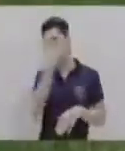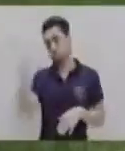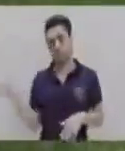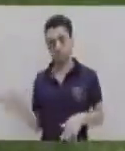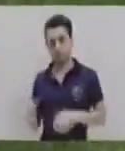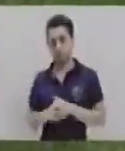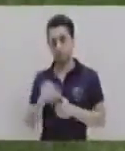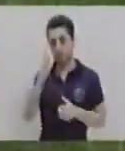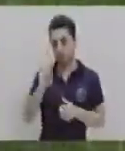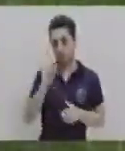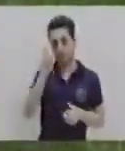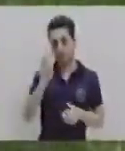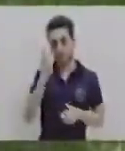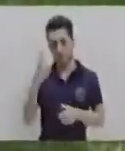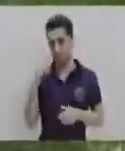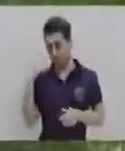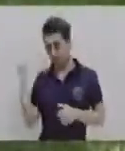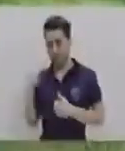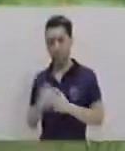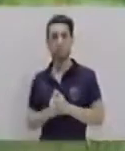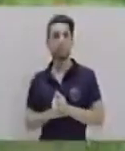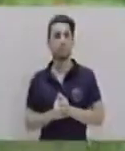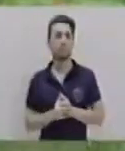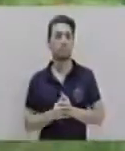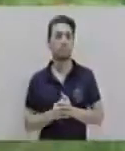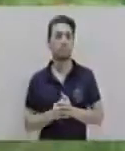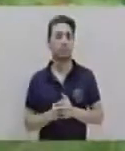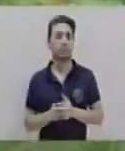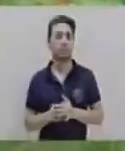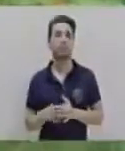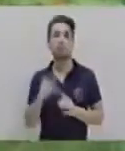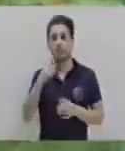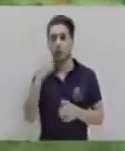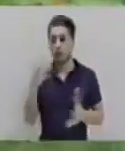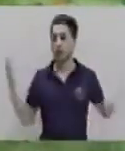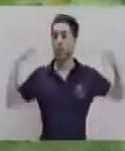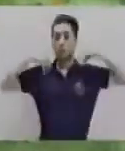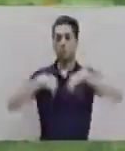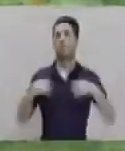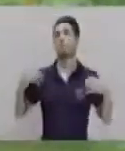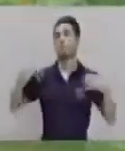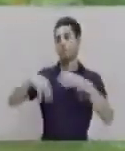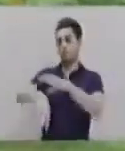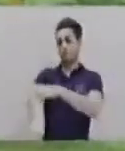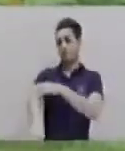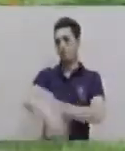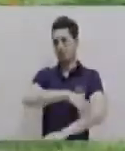2, 3, muy bien, un poquito de movimiento de brazos.